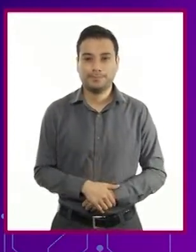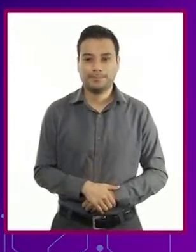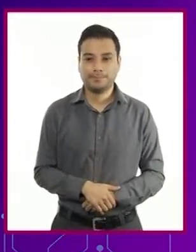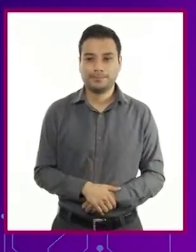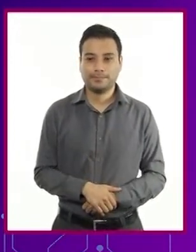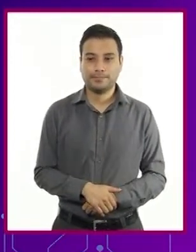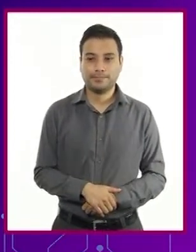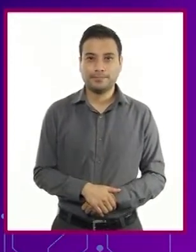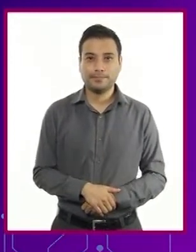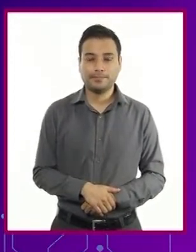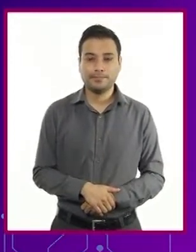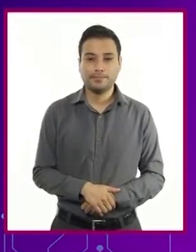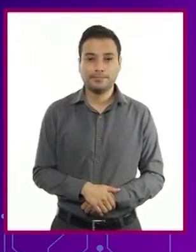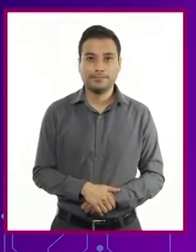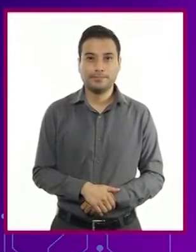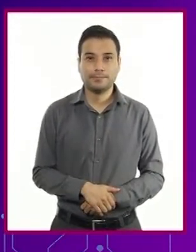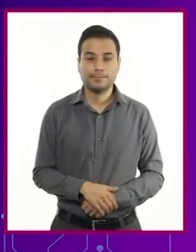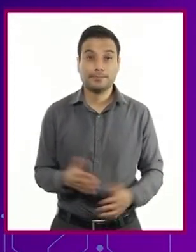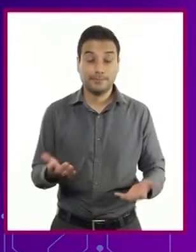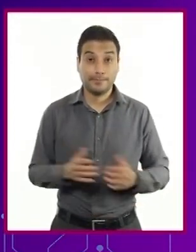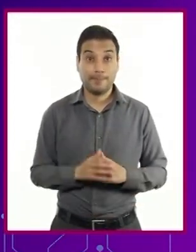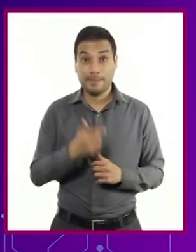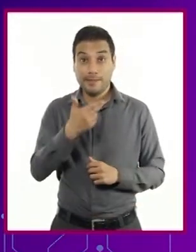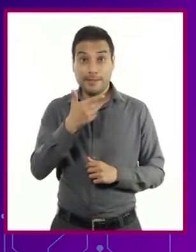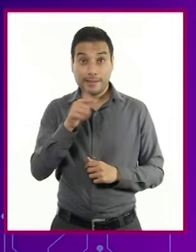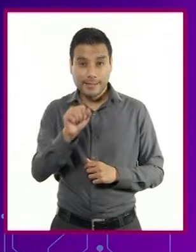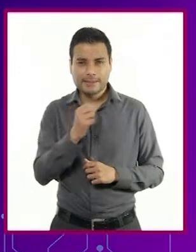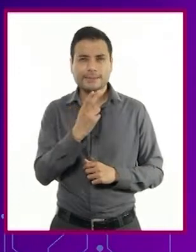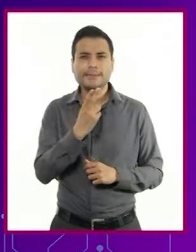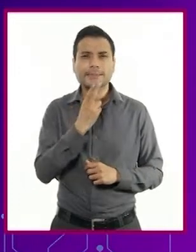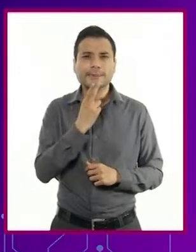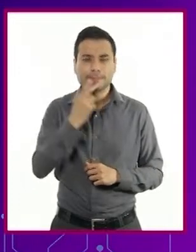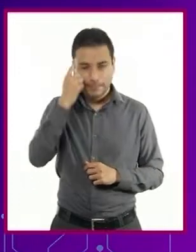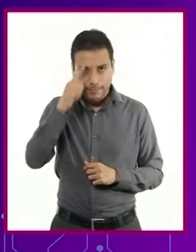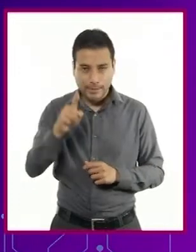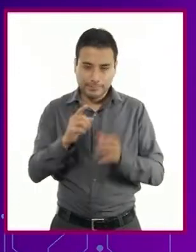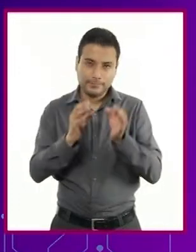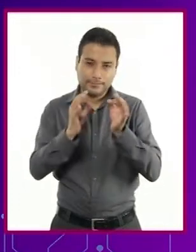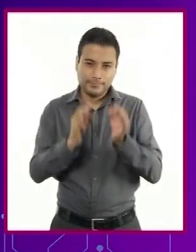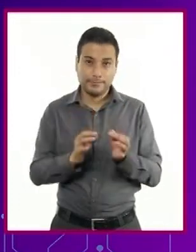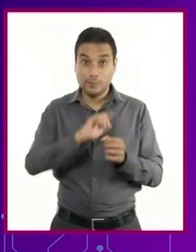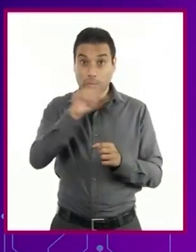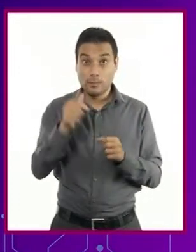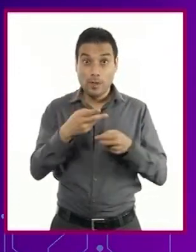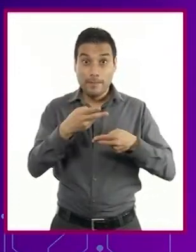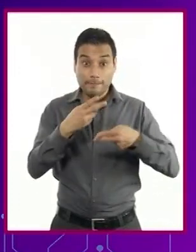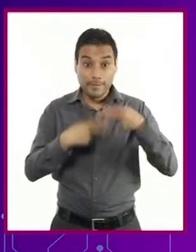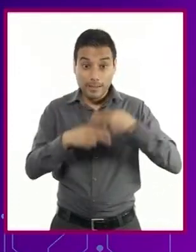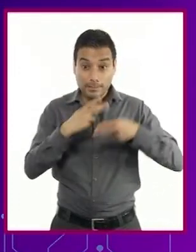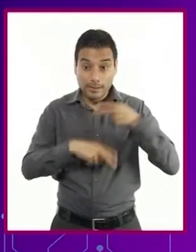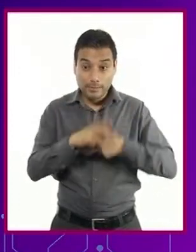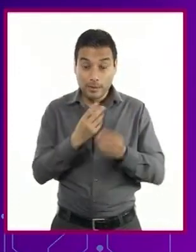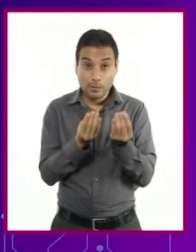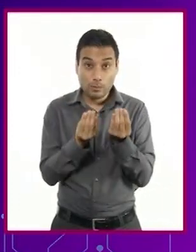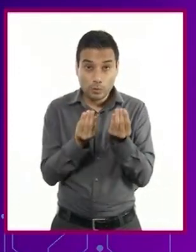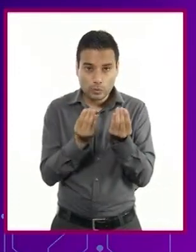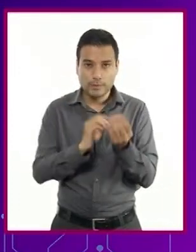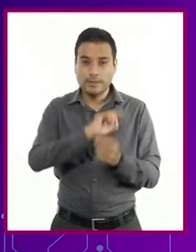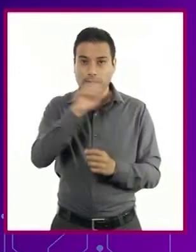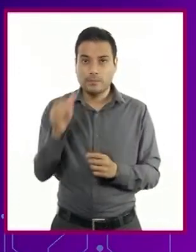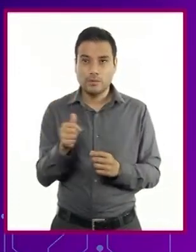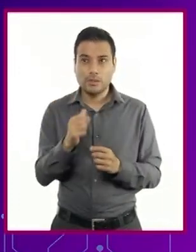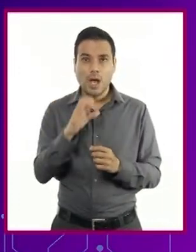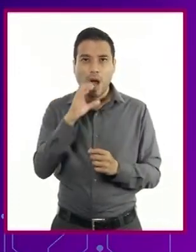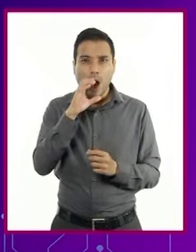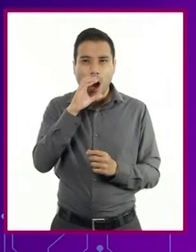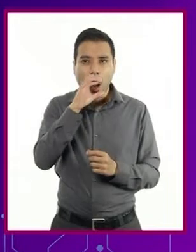En la proporción adecuada, estos gases cumplen con su cometido, pero al aumentar su concentración por obra del hombre, la atmósfera retiene más